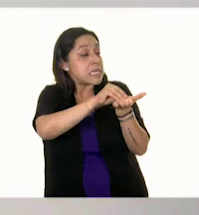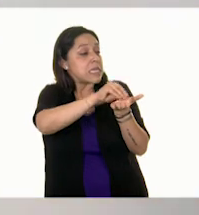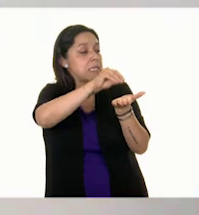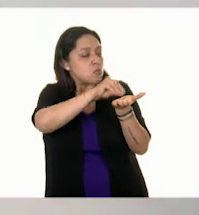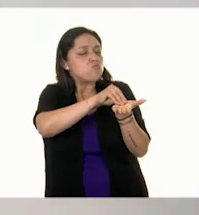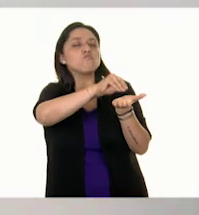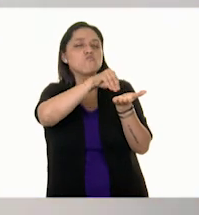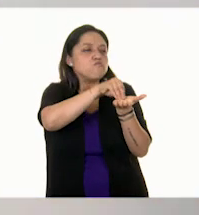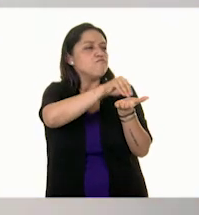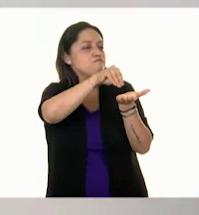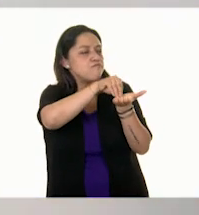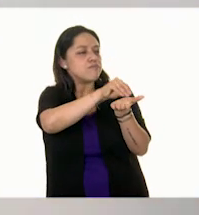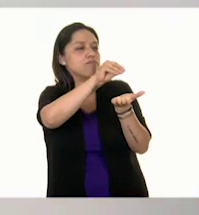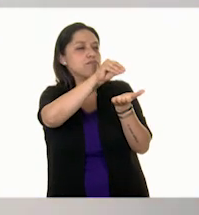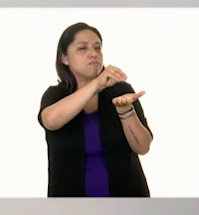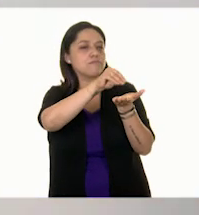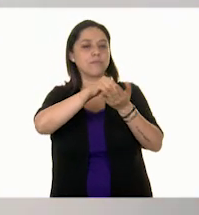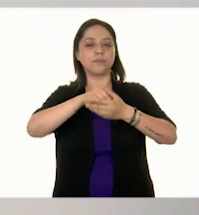Oink.